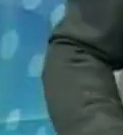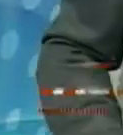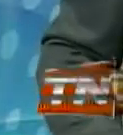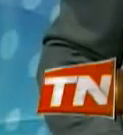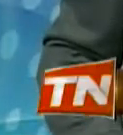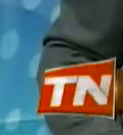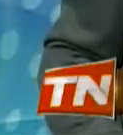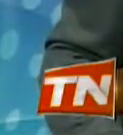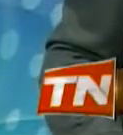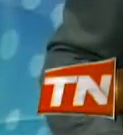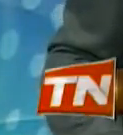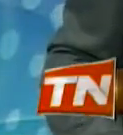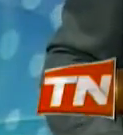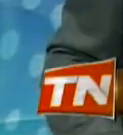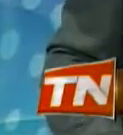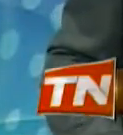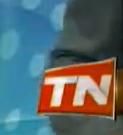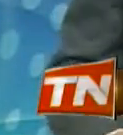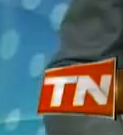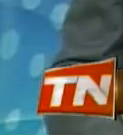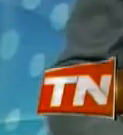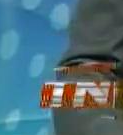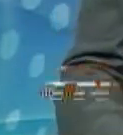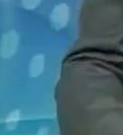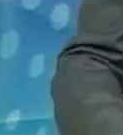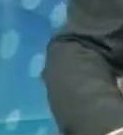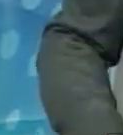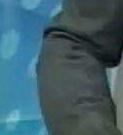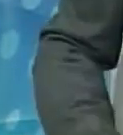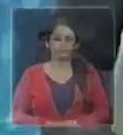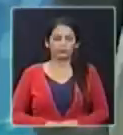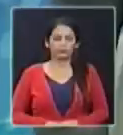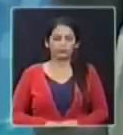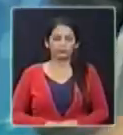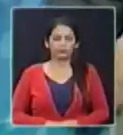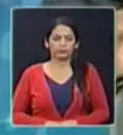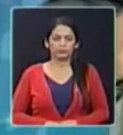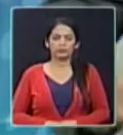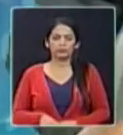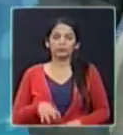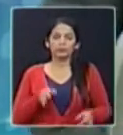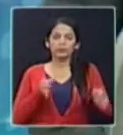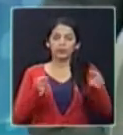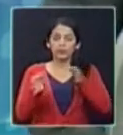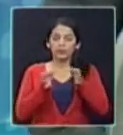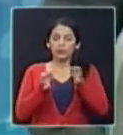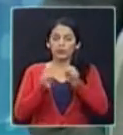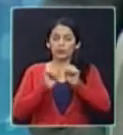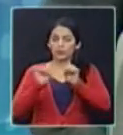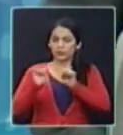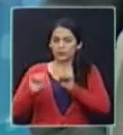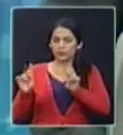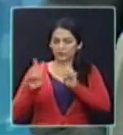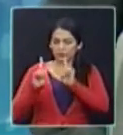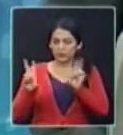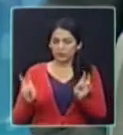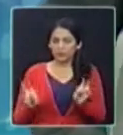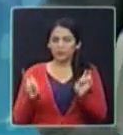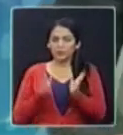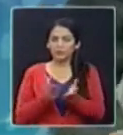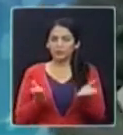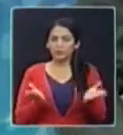Los detalles del fiscal general del Estado, Carlos Vaca, compareció ante la Asamblea Nacional. Allí se refirió a varios temas que le competen en la coyuntura